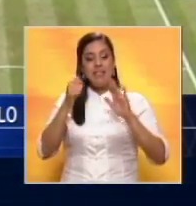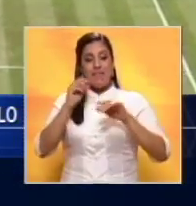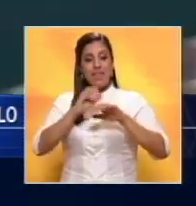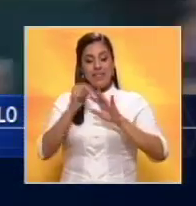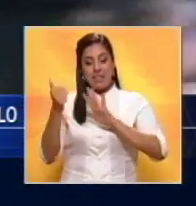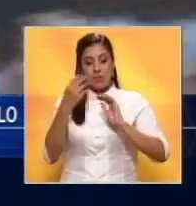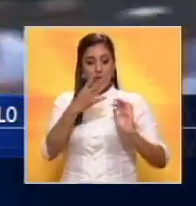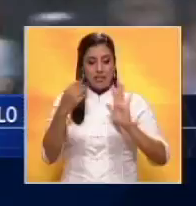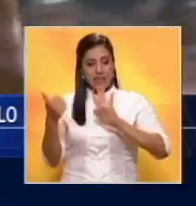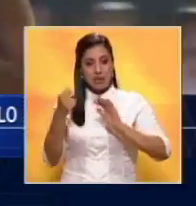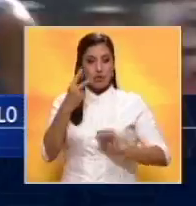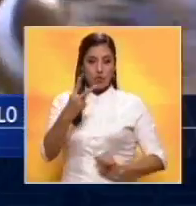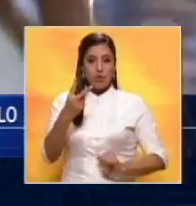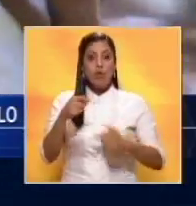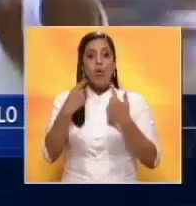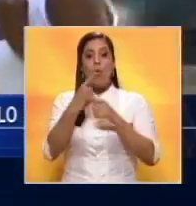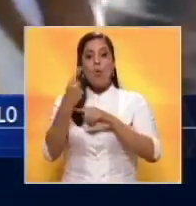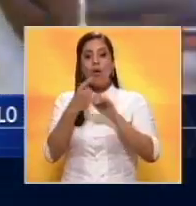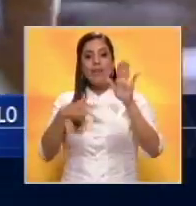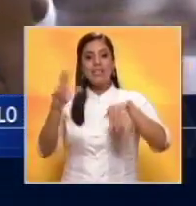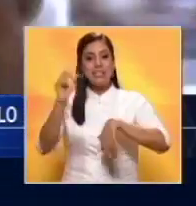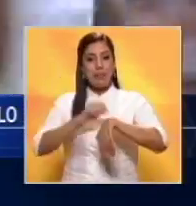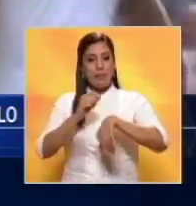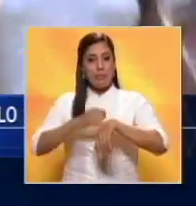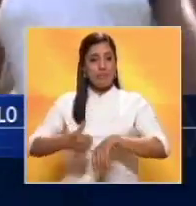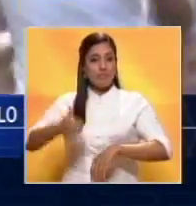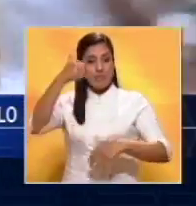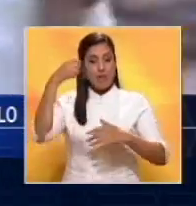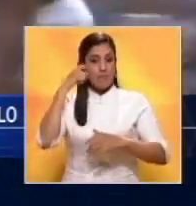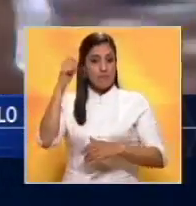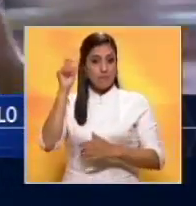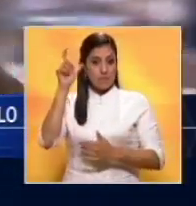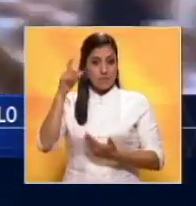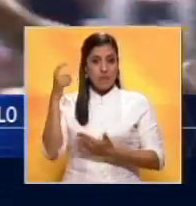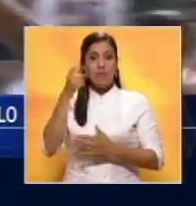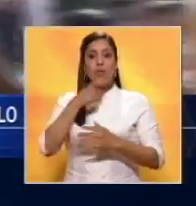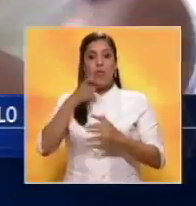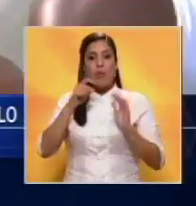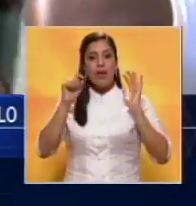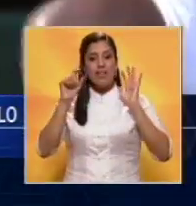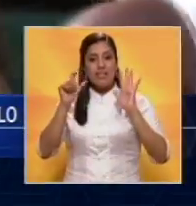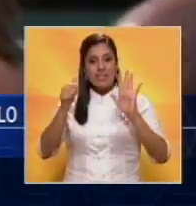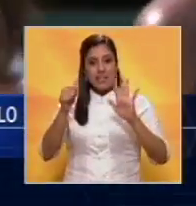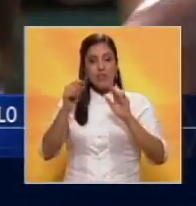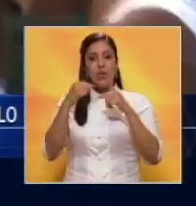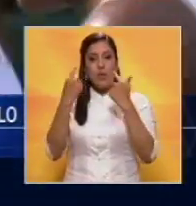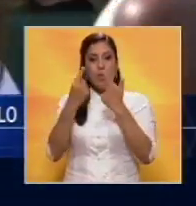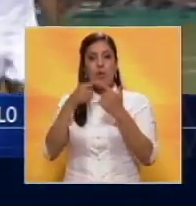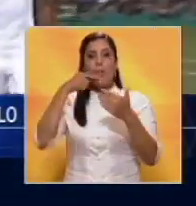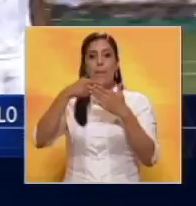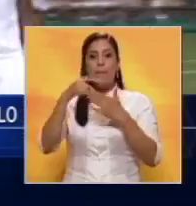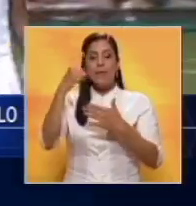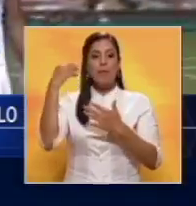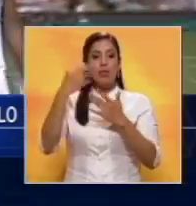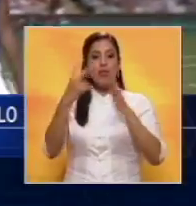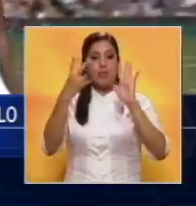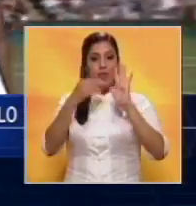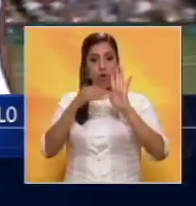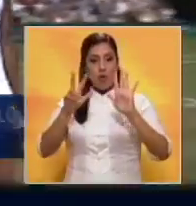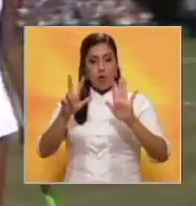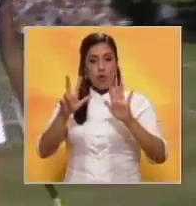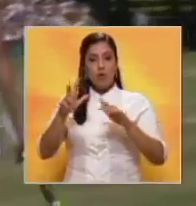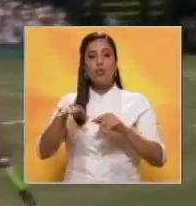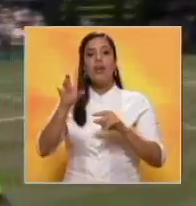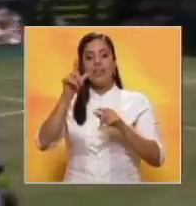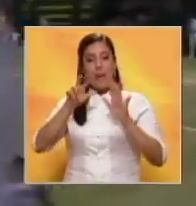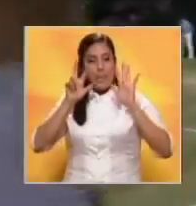corridos por 6-4 y 6-2 en 1 hora y 13 minutos. La mayor de las Williams buscará su sexto título en Wimbledon, primero desde 2008